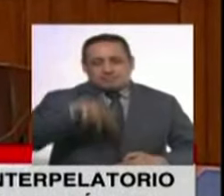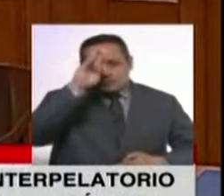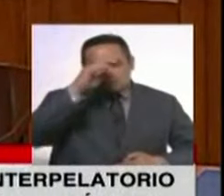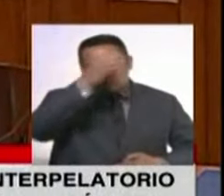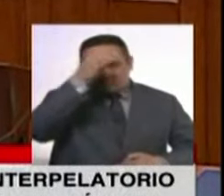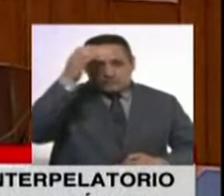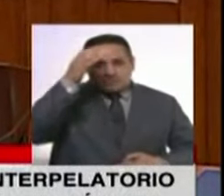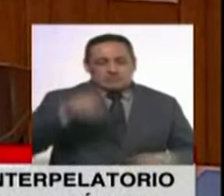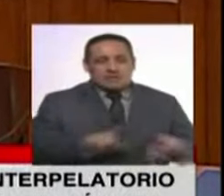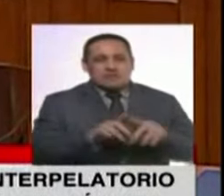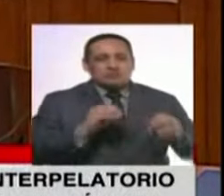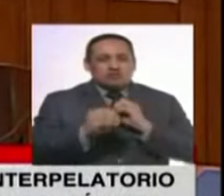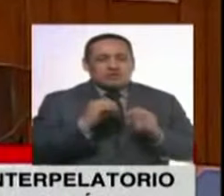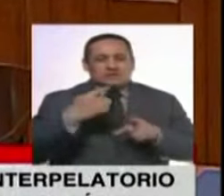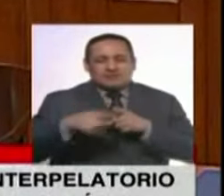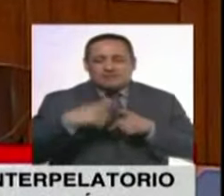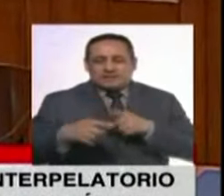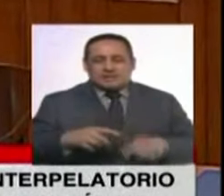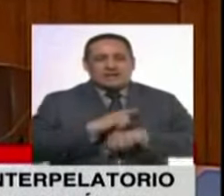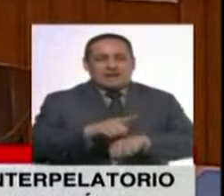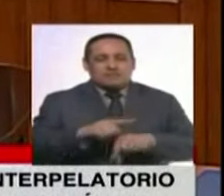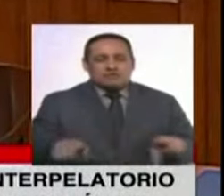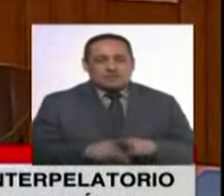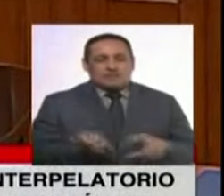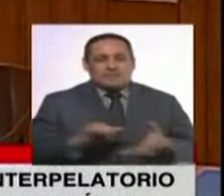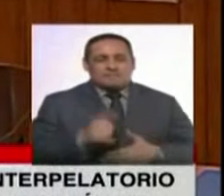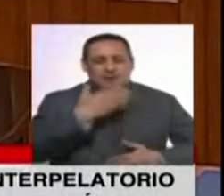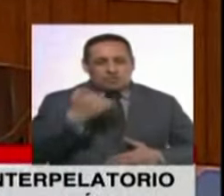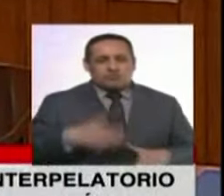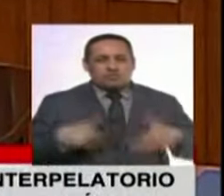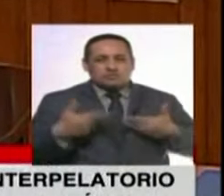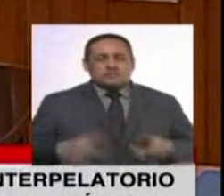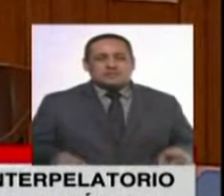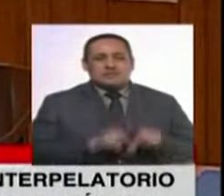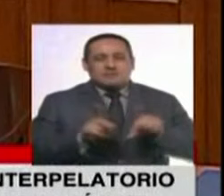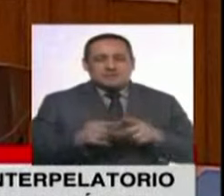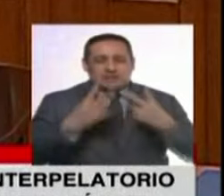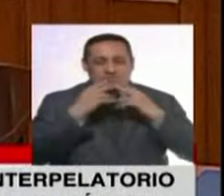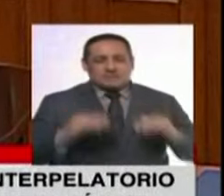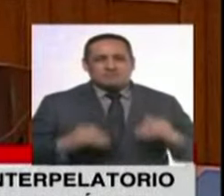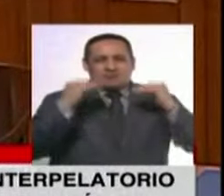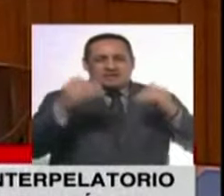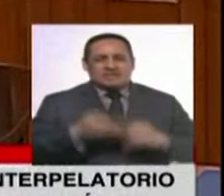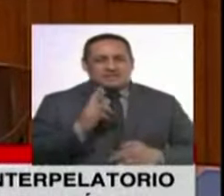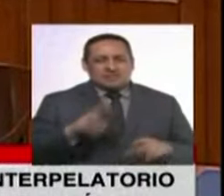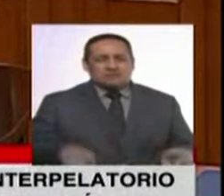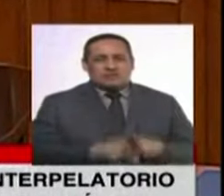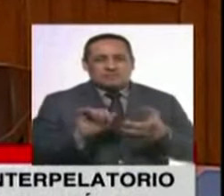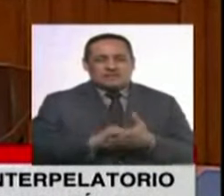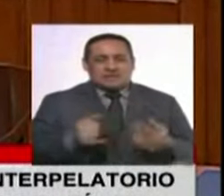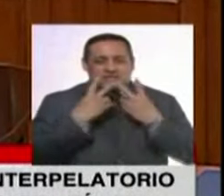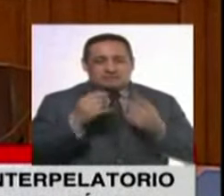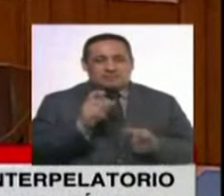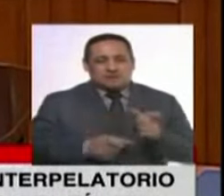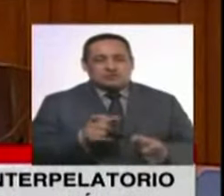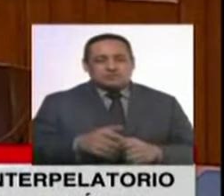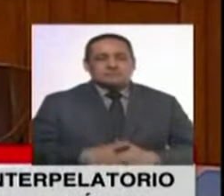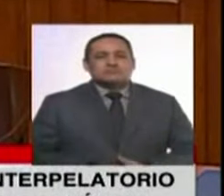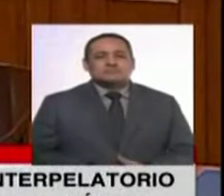para solucionar lo más rápido y mejor posible los altos niveles de victimización que afectan a la